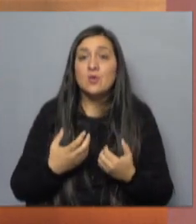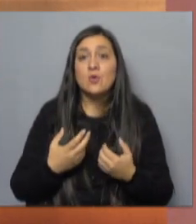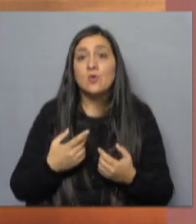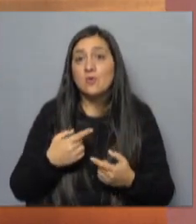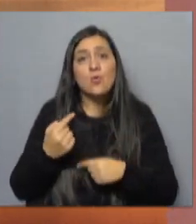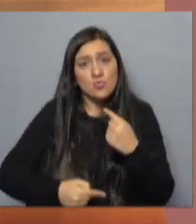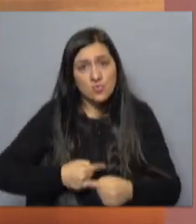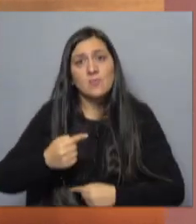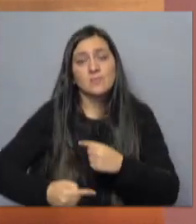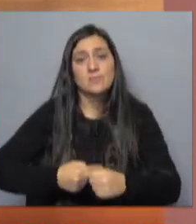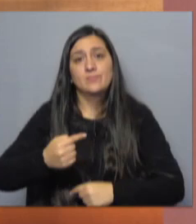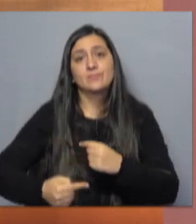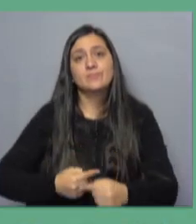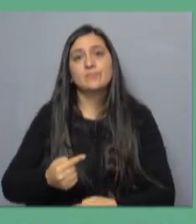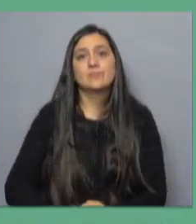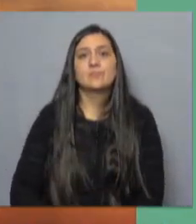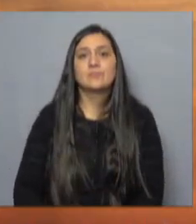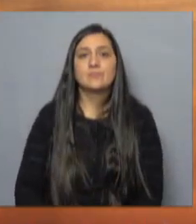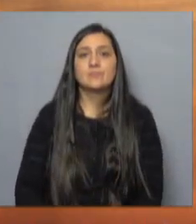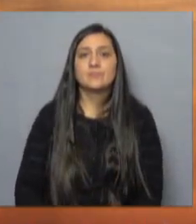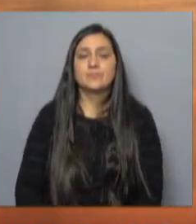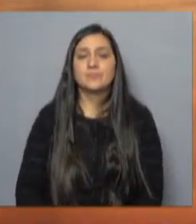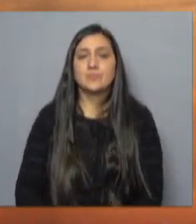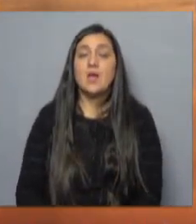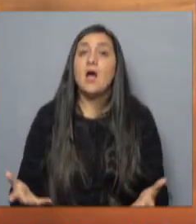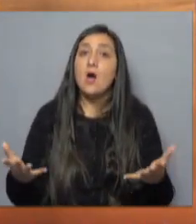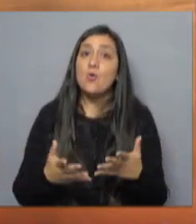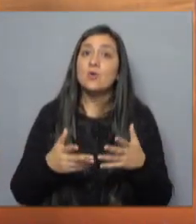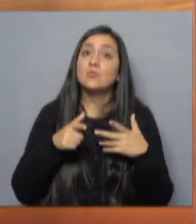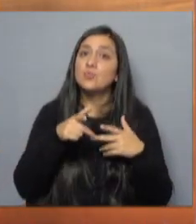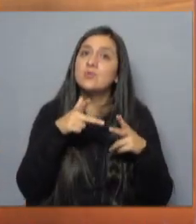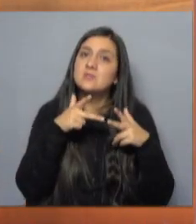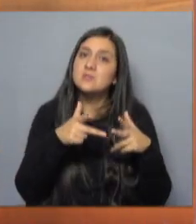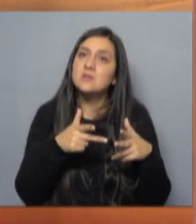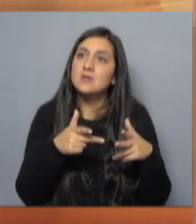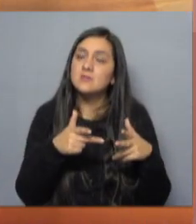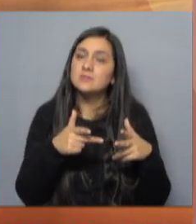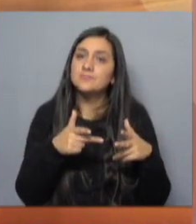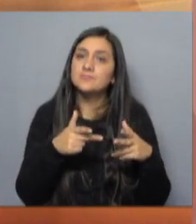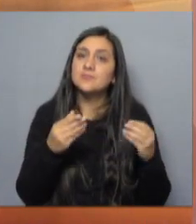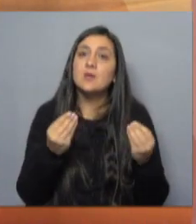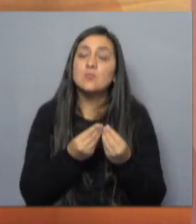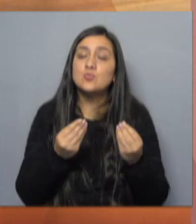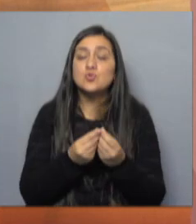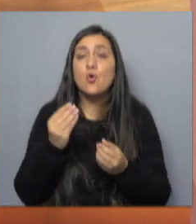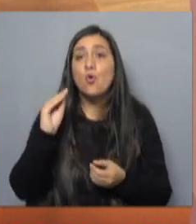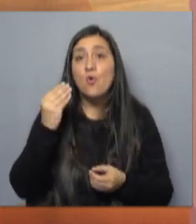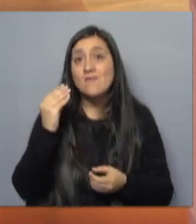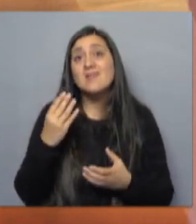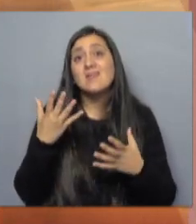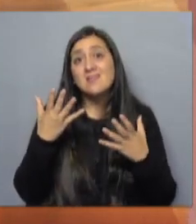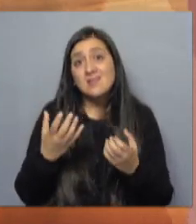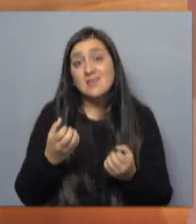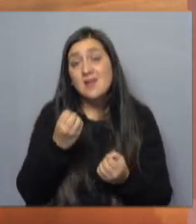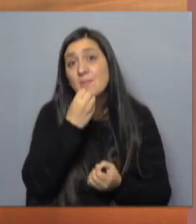llama, como dice 4 pesos propina. Pues es que estaba, ahora cuando vos decías lo de que hay varios pibes que quieren, bueno, rescatarse, por